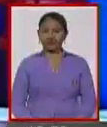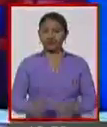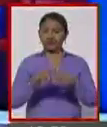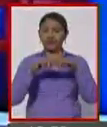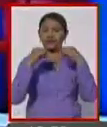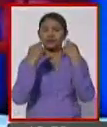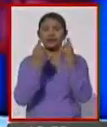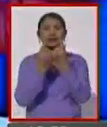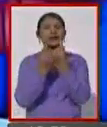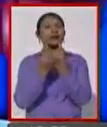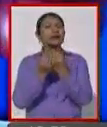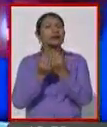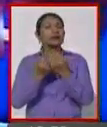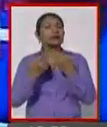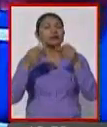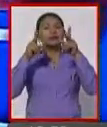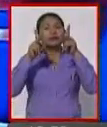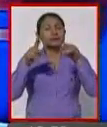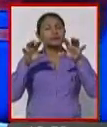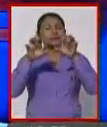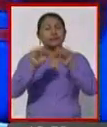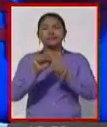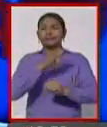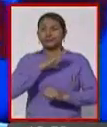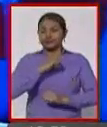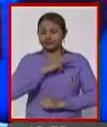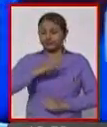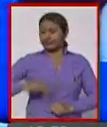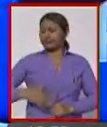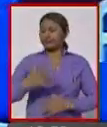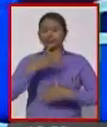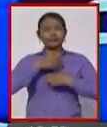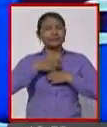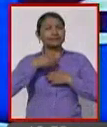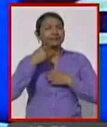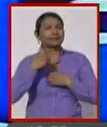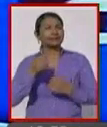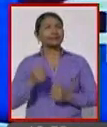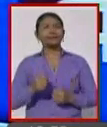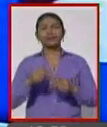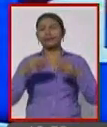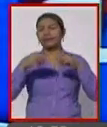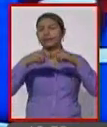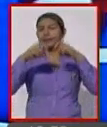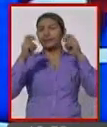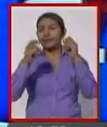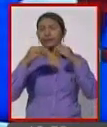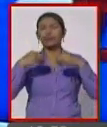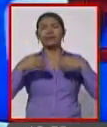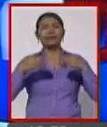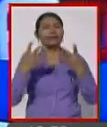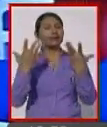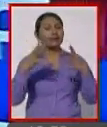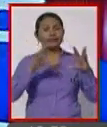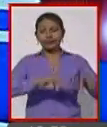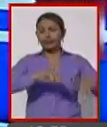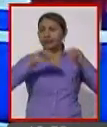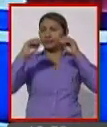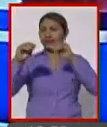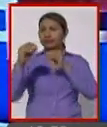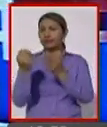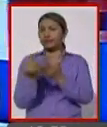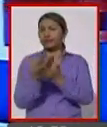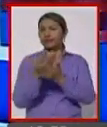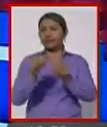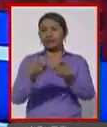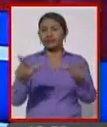Un grupo de gremiales tomaron el Consejo Municipal en protesta, gremialista del mercado Los Pozos. Ellos están rechazando el